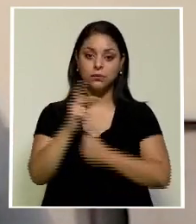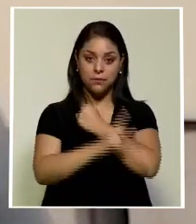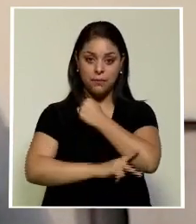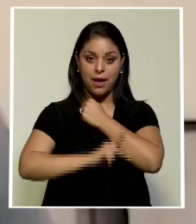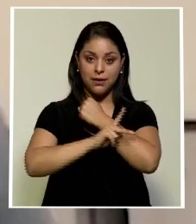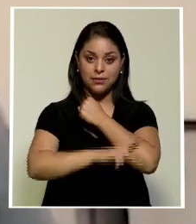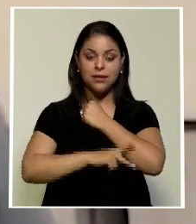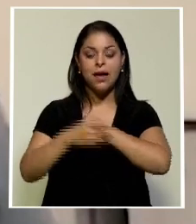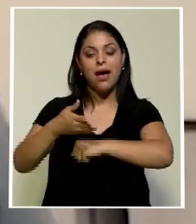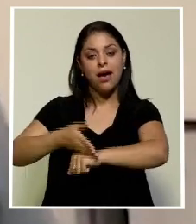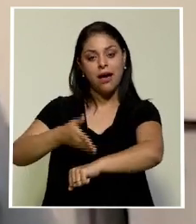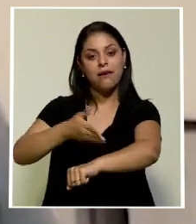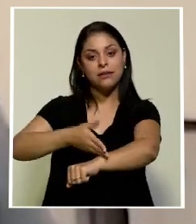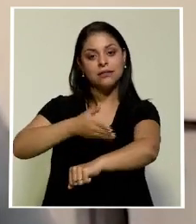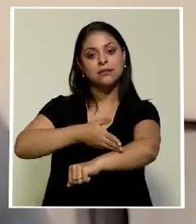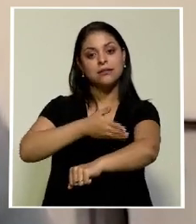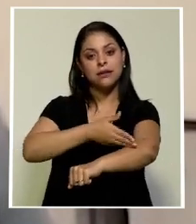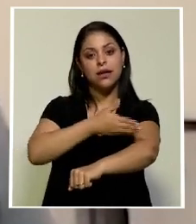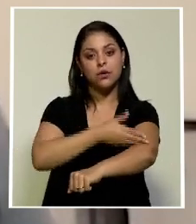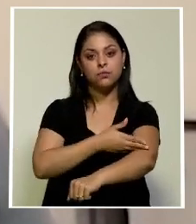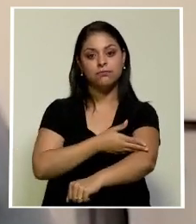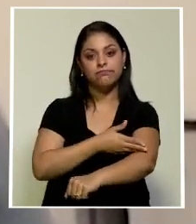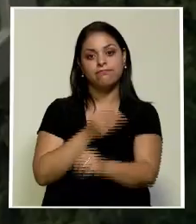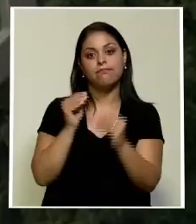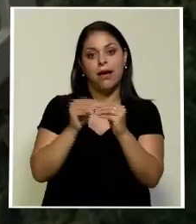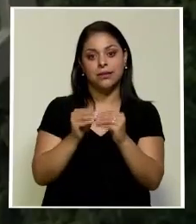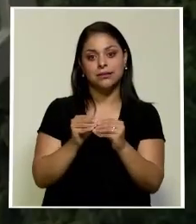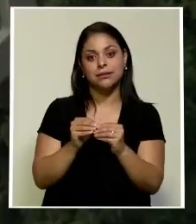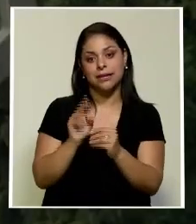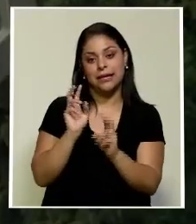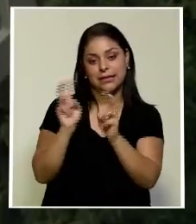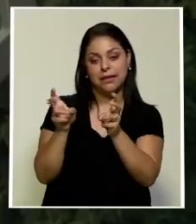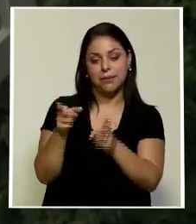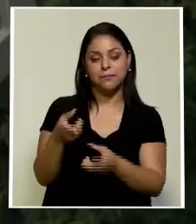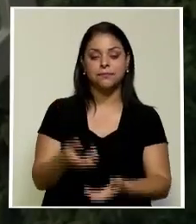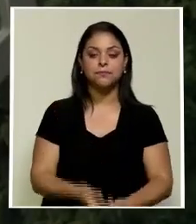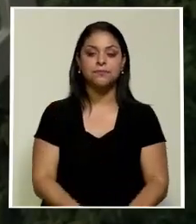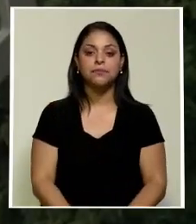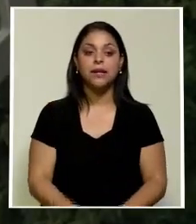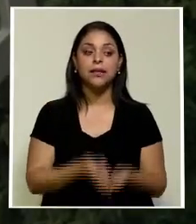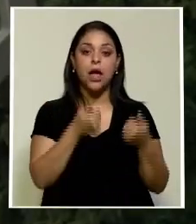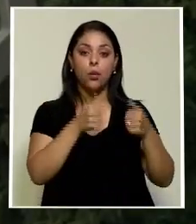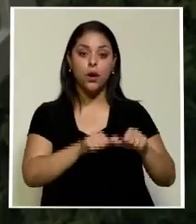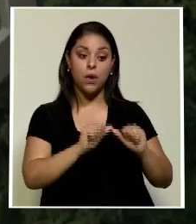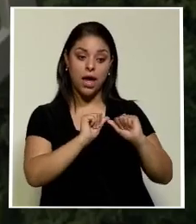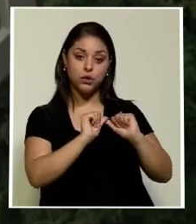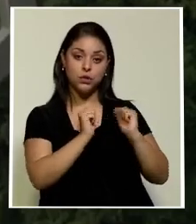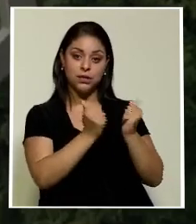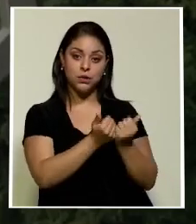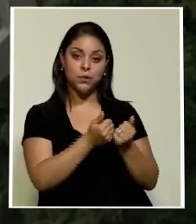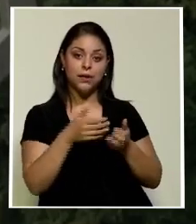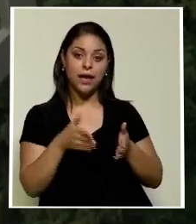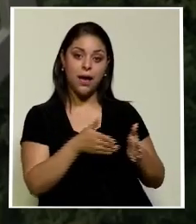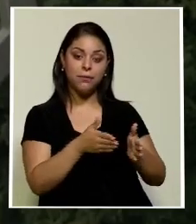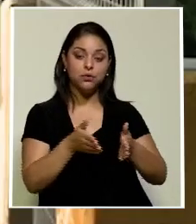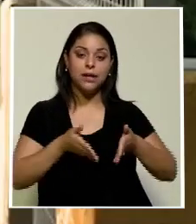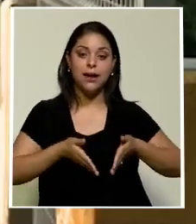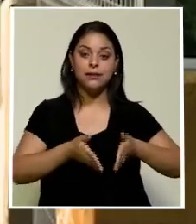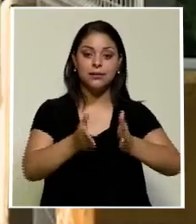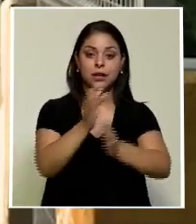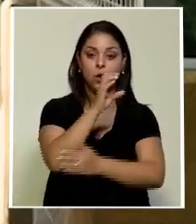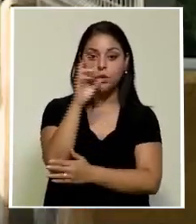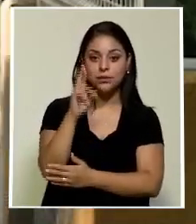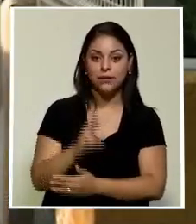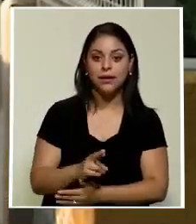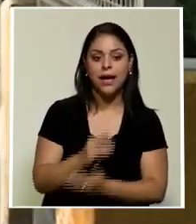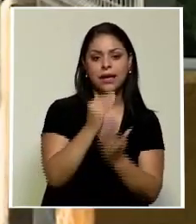ido avanzando más en este sentido. De acuerdo con la Asociación de Caminos y Carreteras en Costa Rica, el